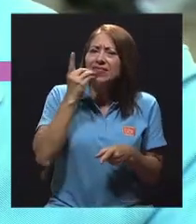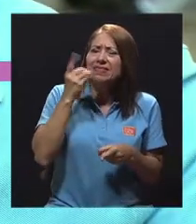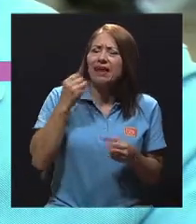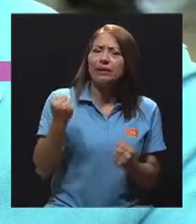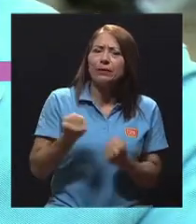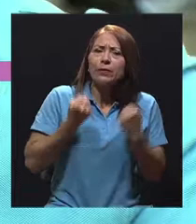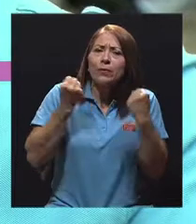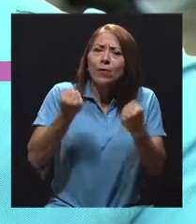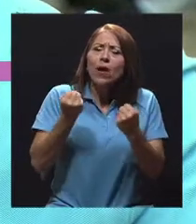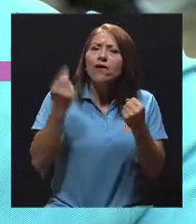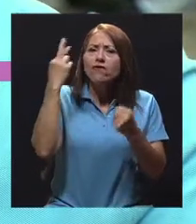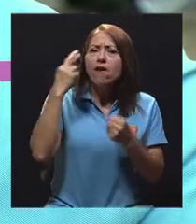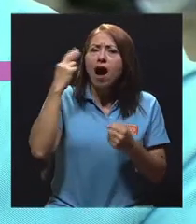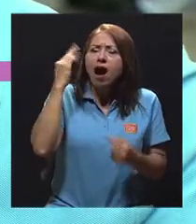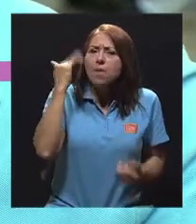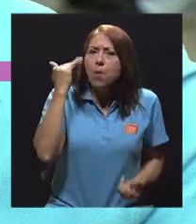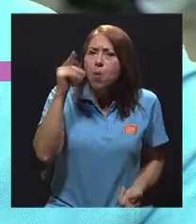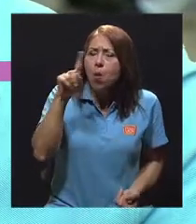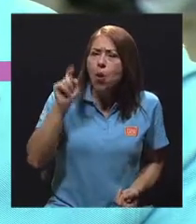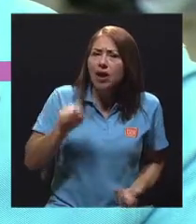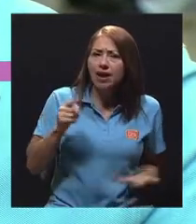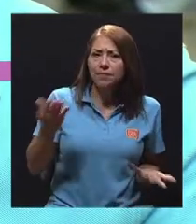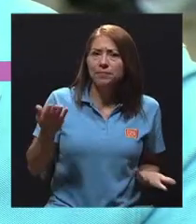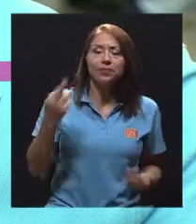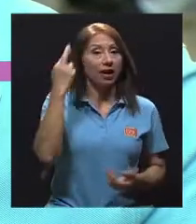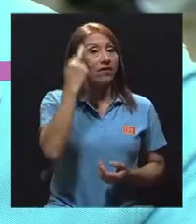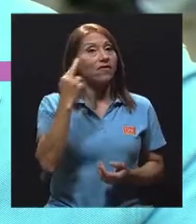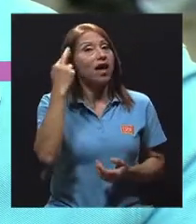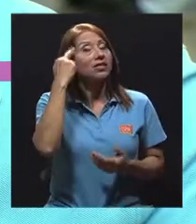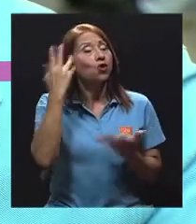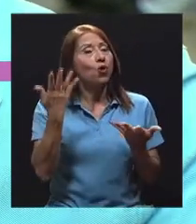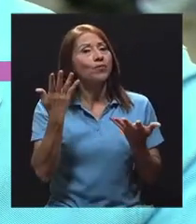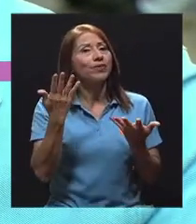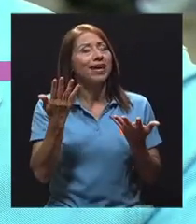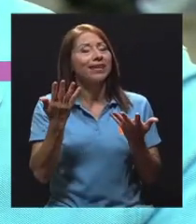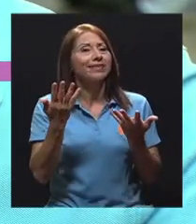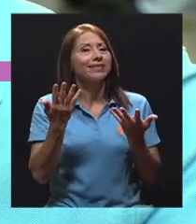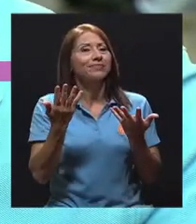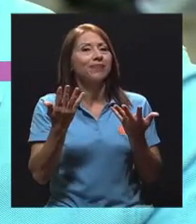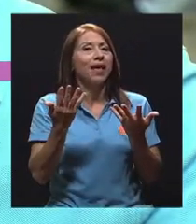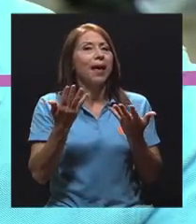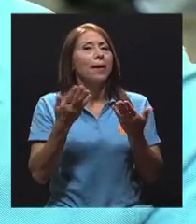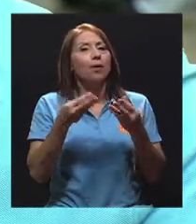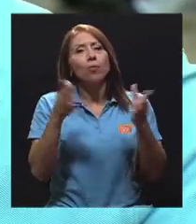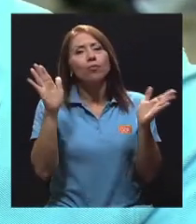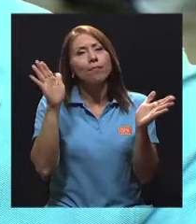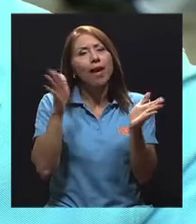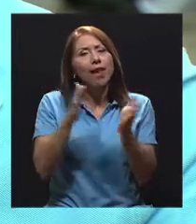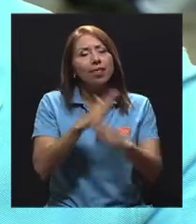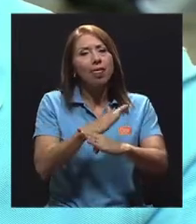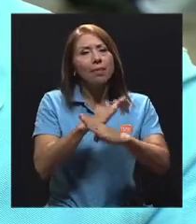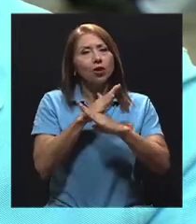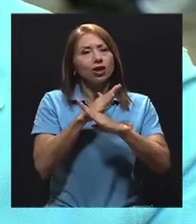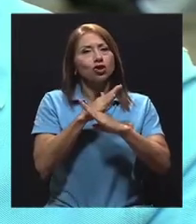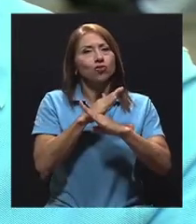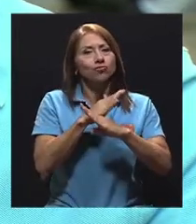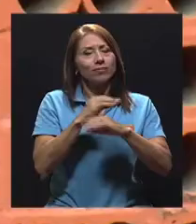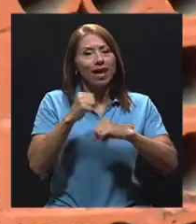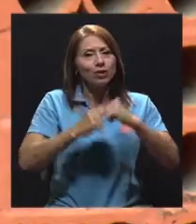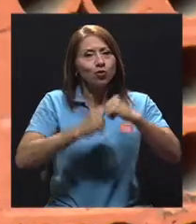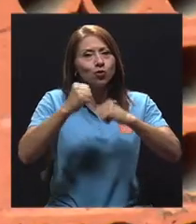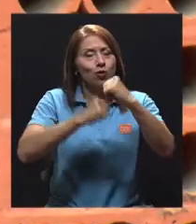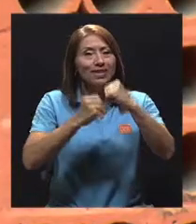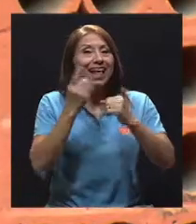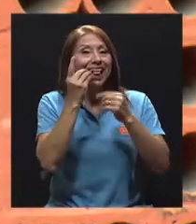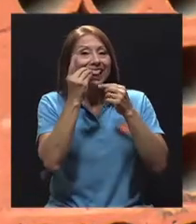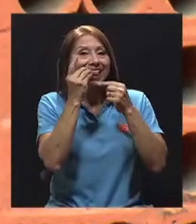hipersensibilidad dental? ¿Cuál es la causa? La causa es la pérdida de estructuras de protección. El diente tiene